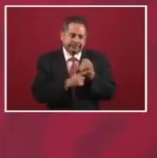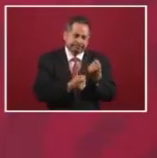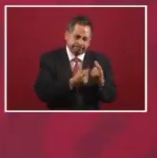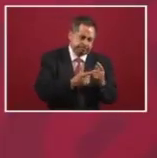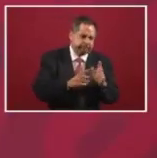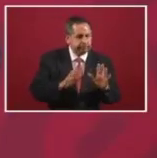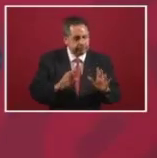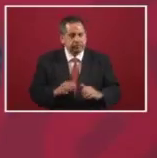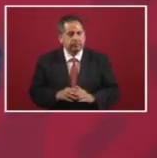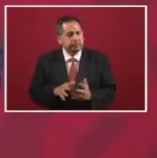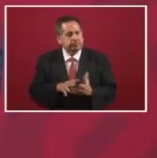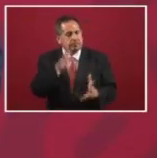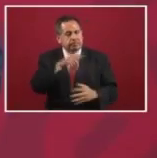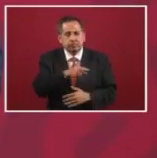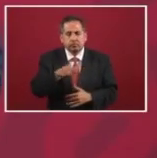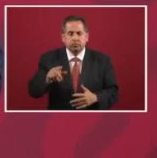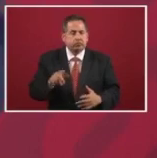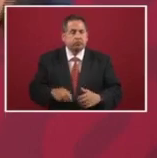particulares.